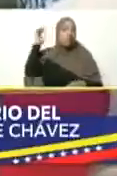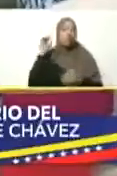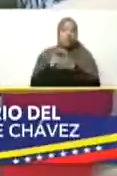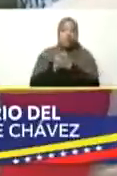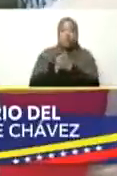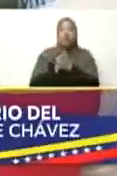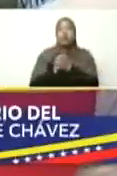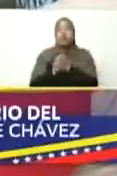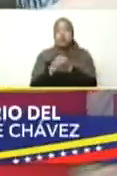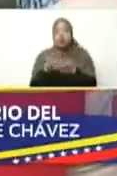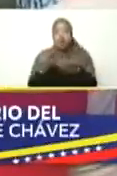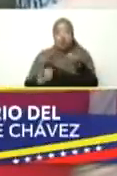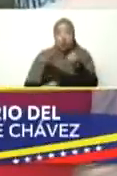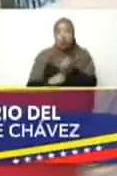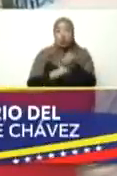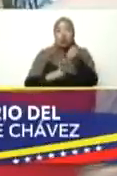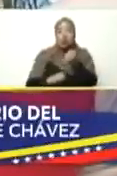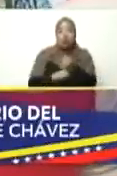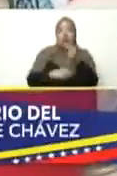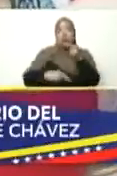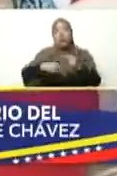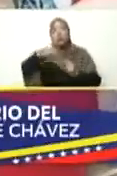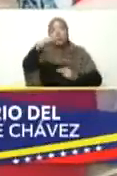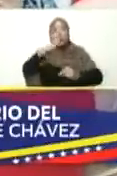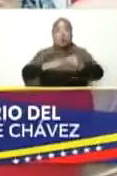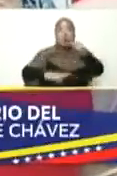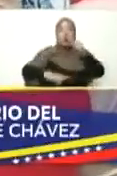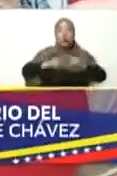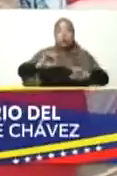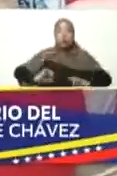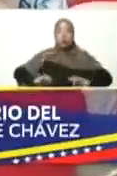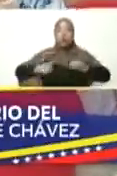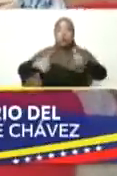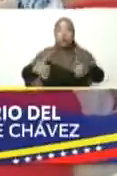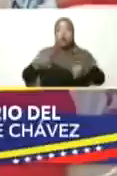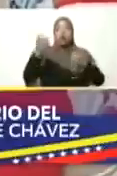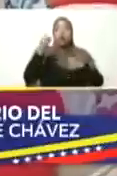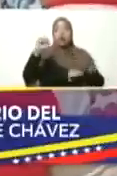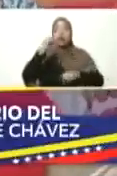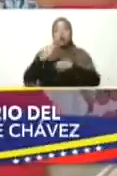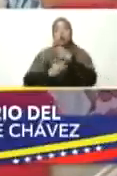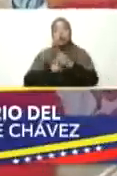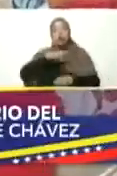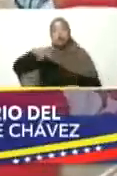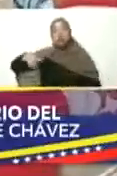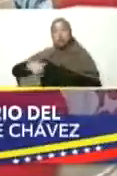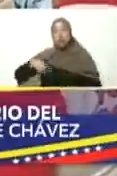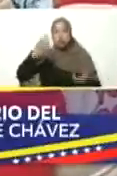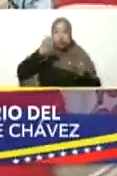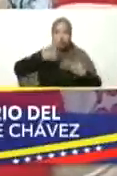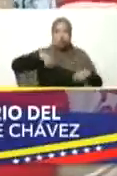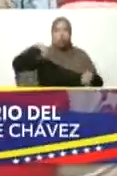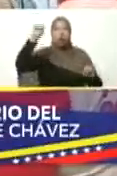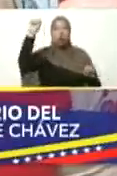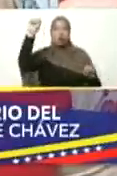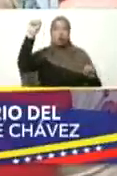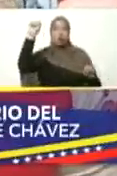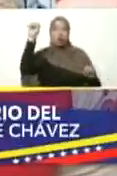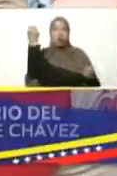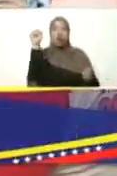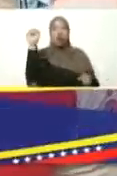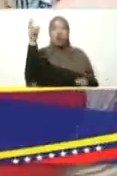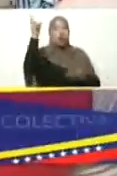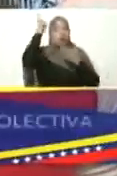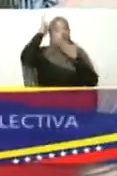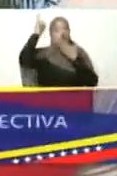y ustedes los hombres construyen la base material de lo que debe ser nuestro socialismo, el socialismo